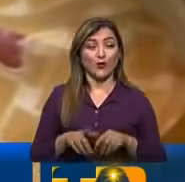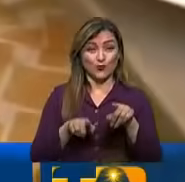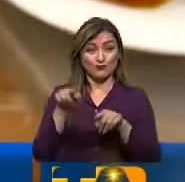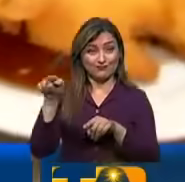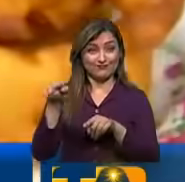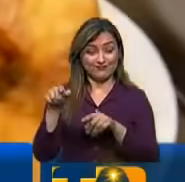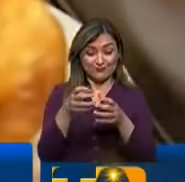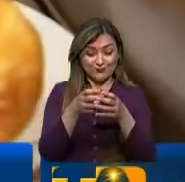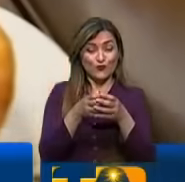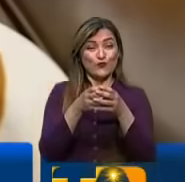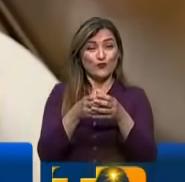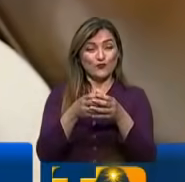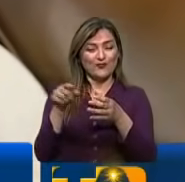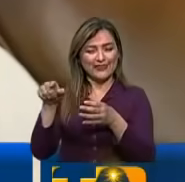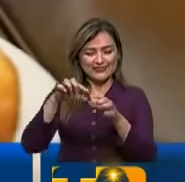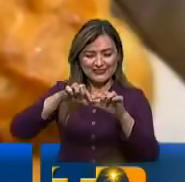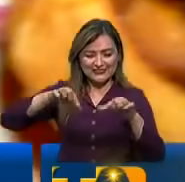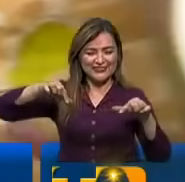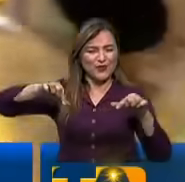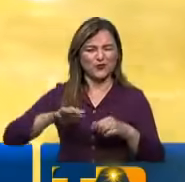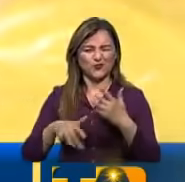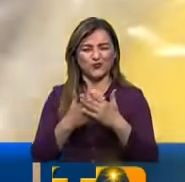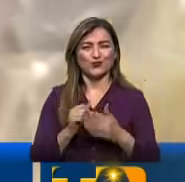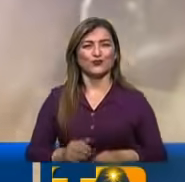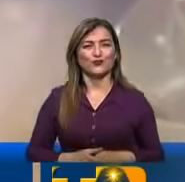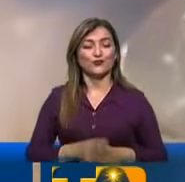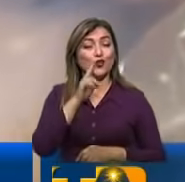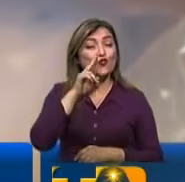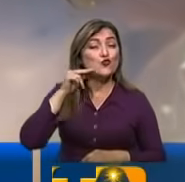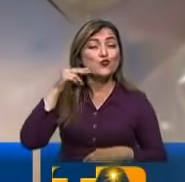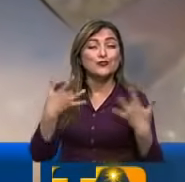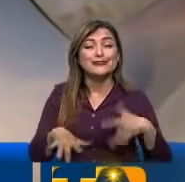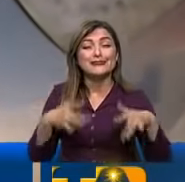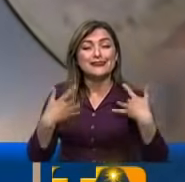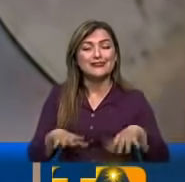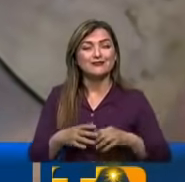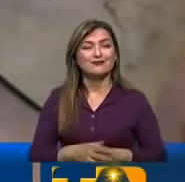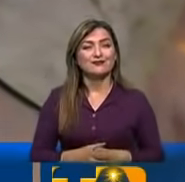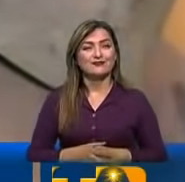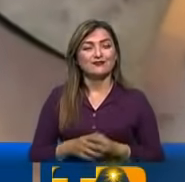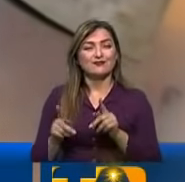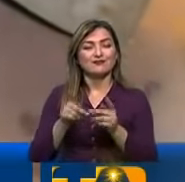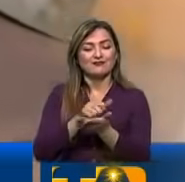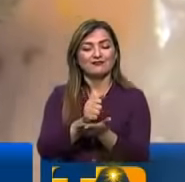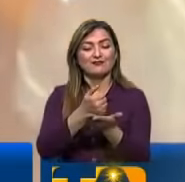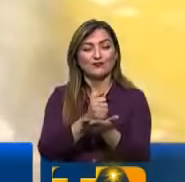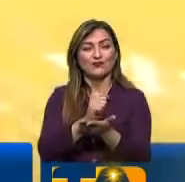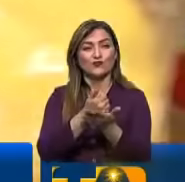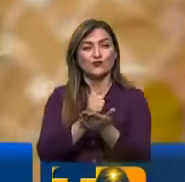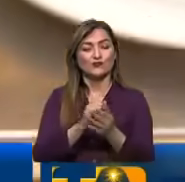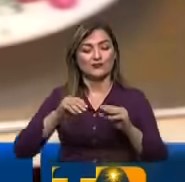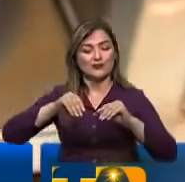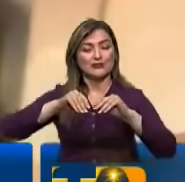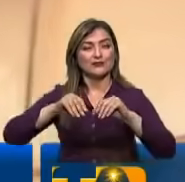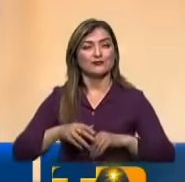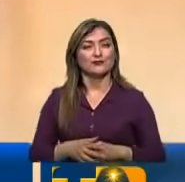comprar. Sí, los buñuelos también son muy ricos, son de dulce, son preparados a base de